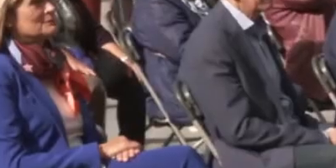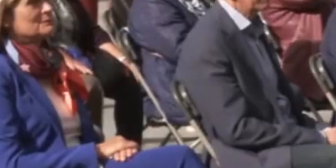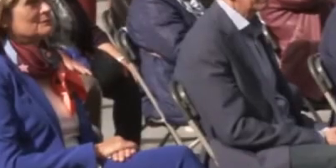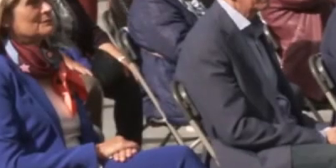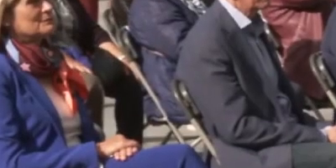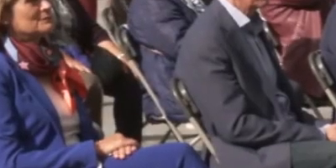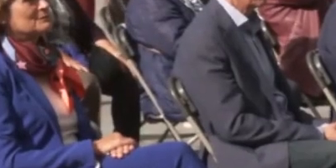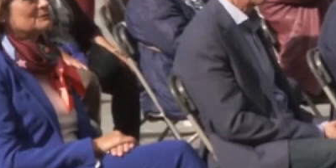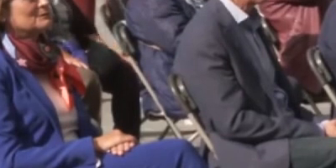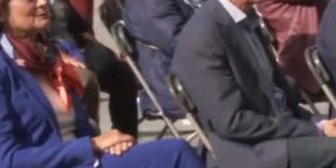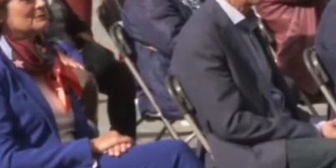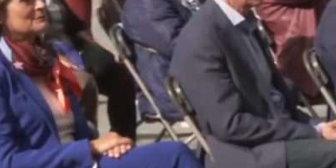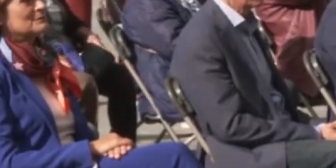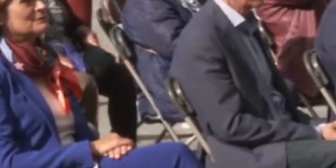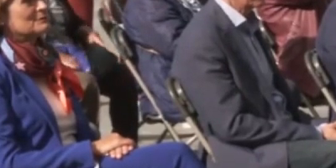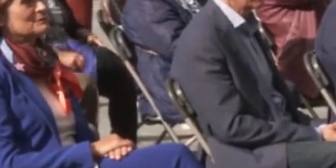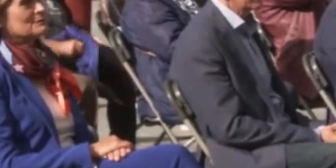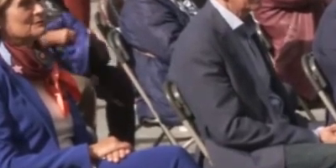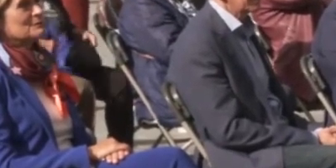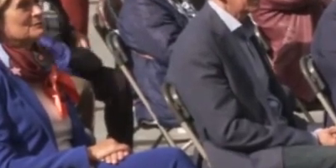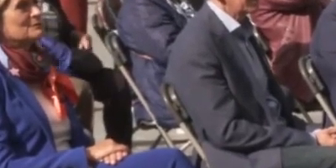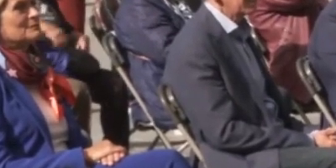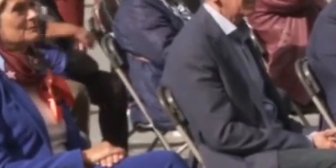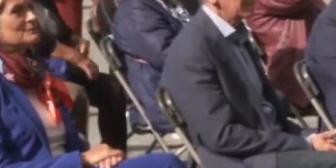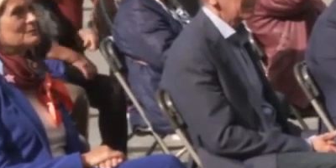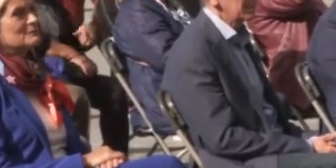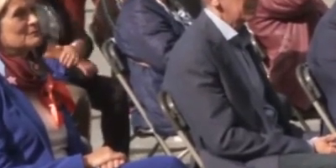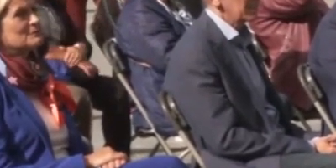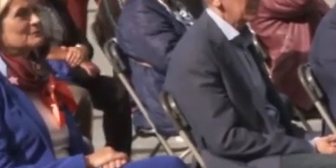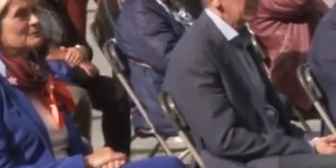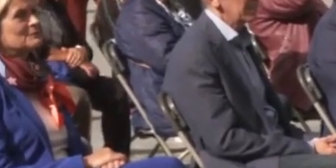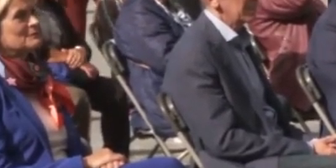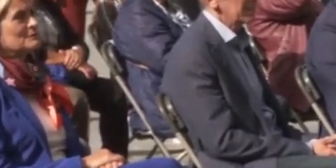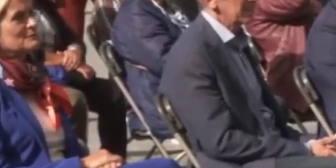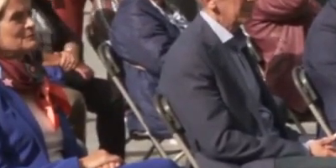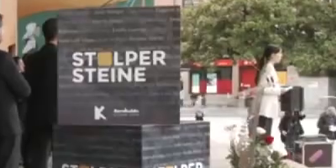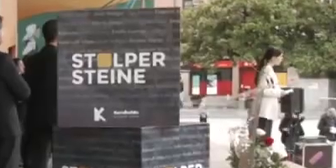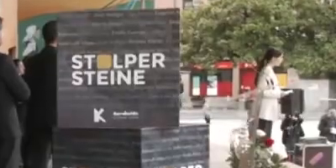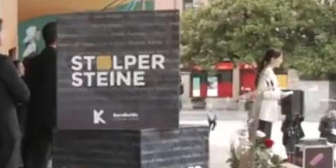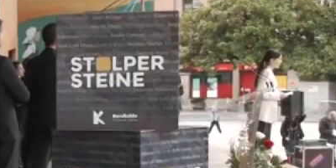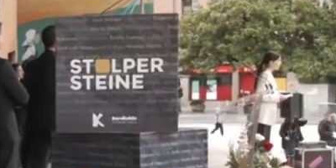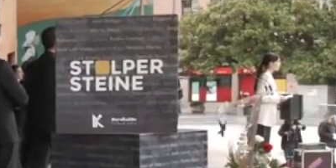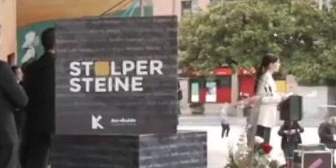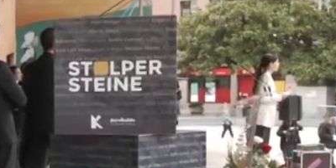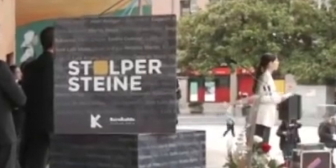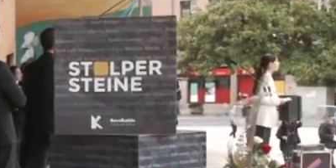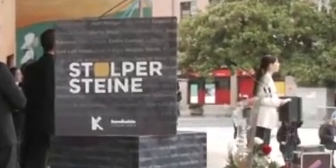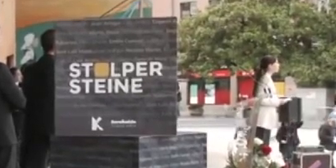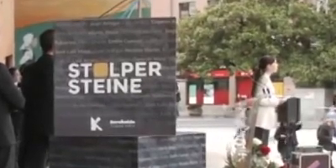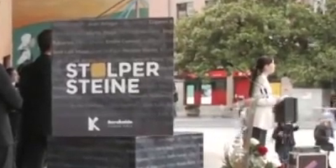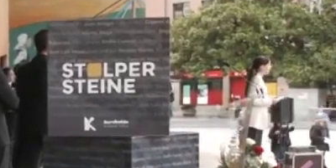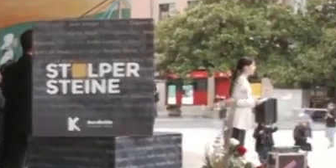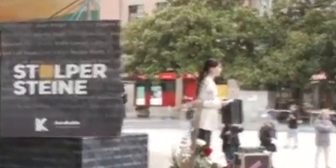como te digo, nació de la iniciativa del Colegio Alasde. Ellos nos presentaron de un estudio que estaban haciendo, que conocían a seis vecinos de Baracaldo que habían sido